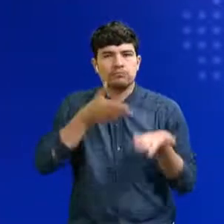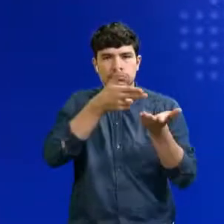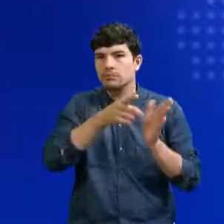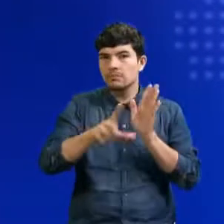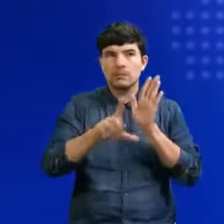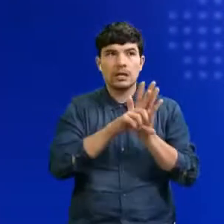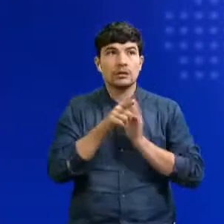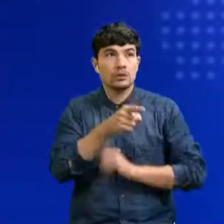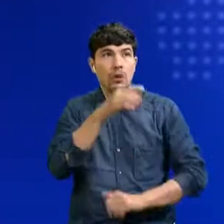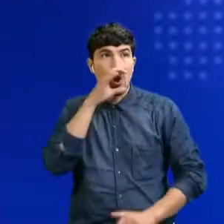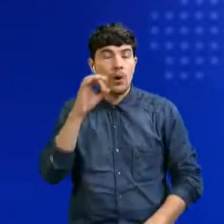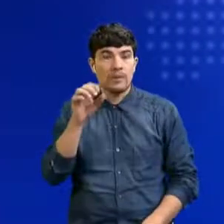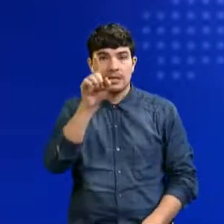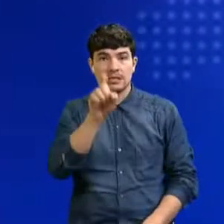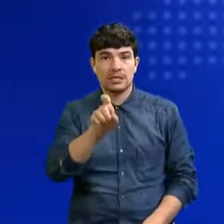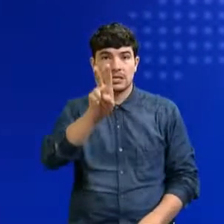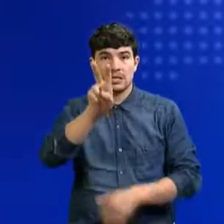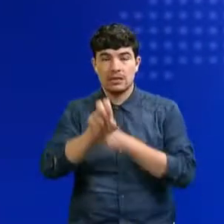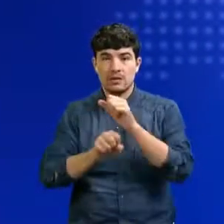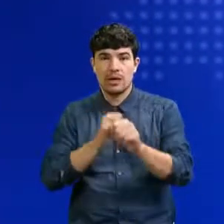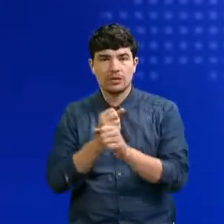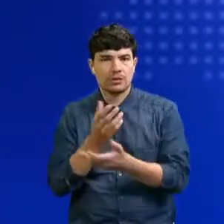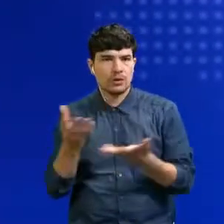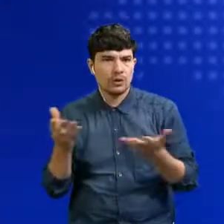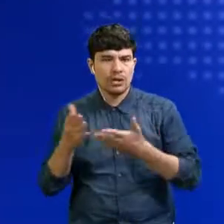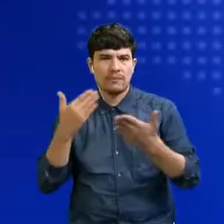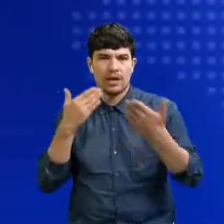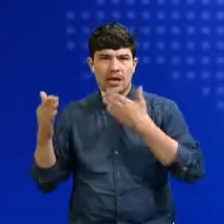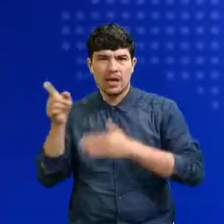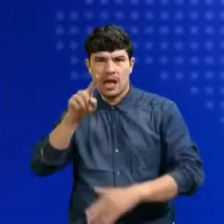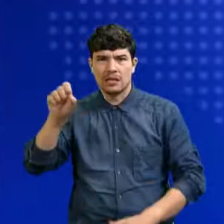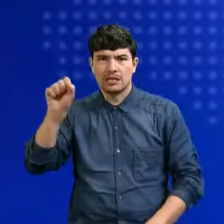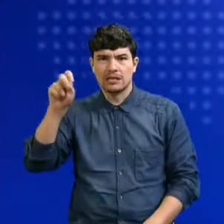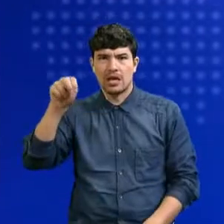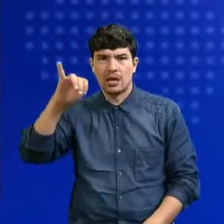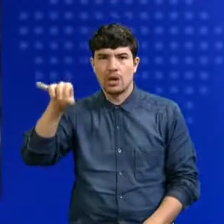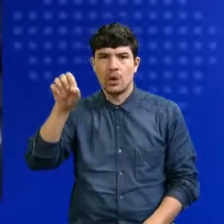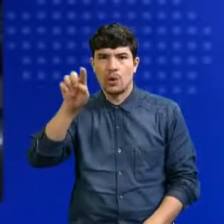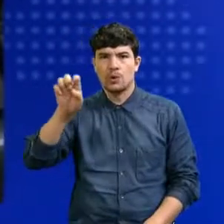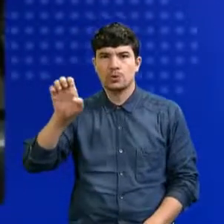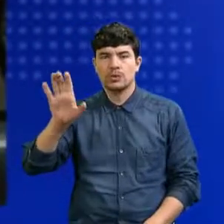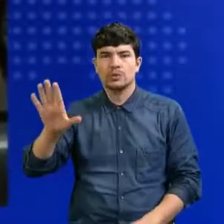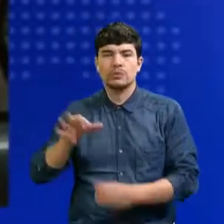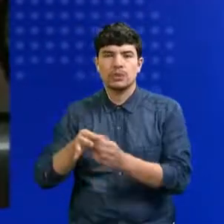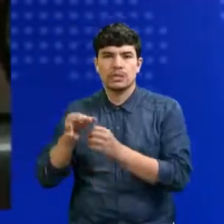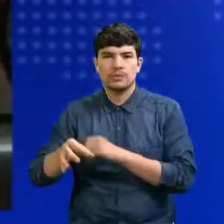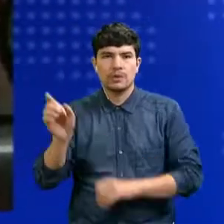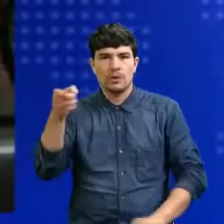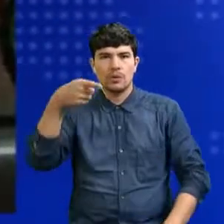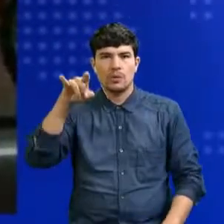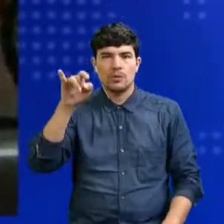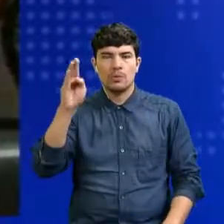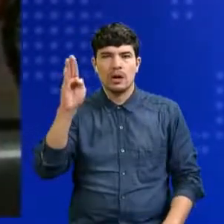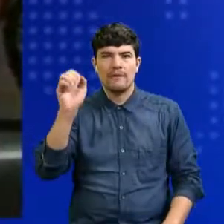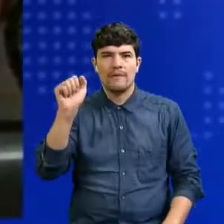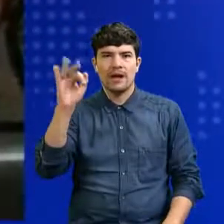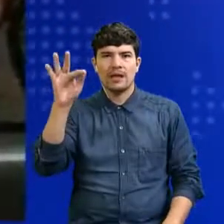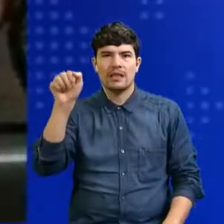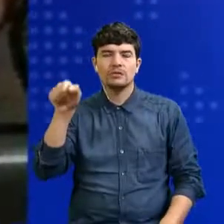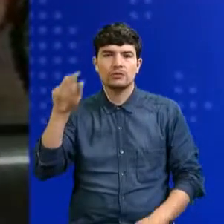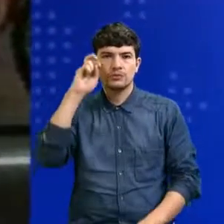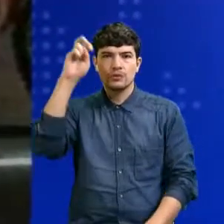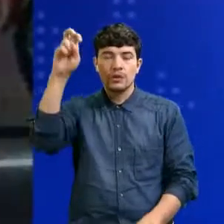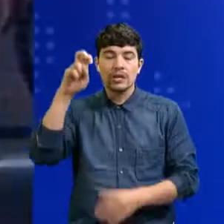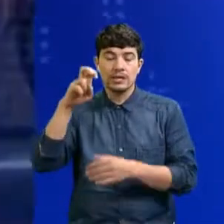La captura de este hombre de 62 años se produjo en la vereda San José del municipio de Guabatá, en el sur de Santander. Uniformados lo